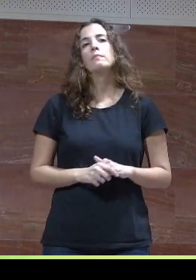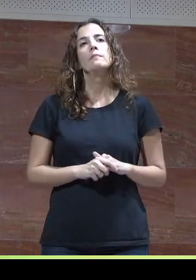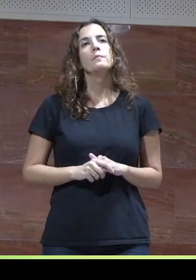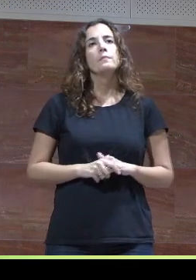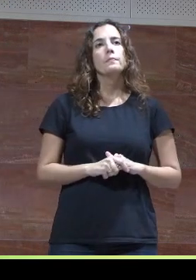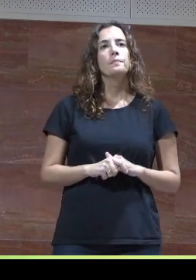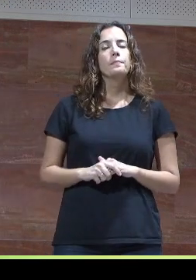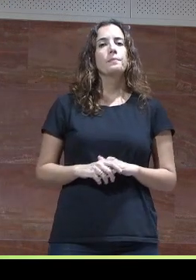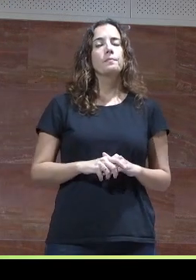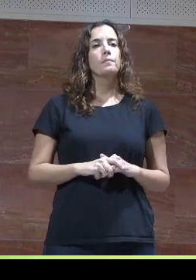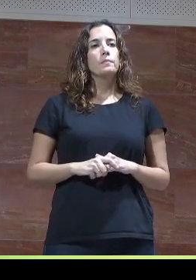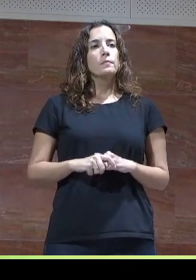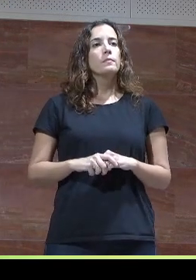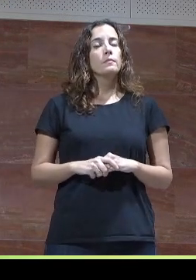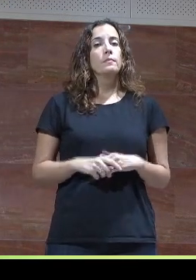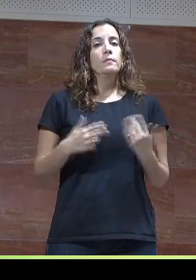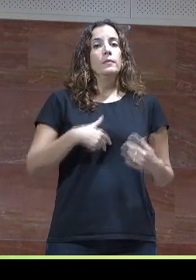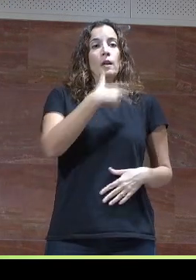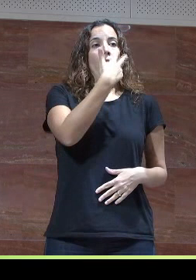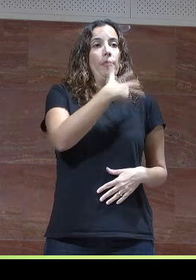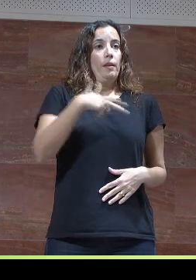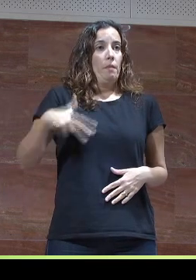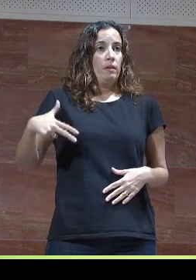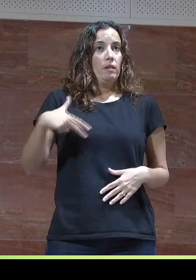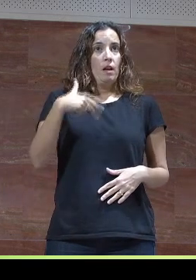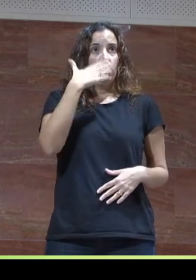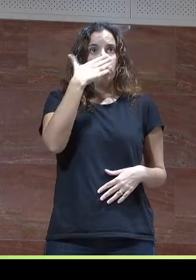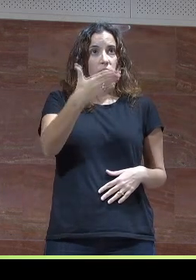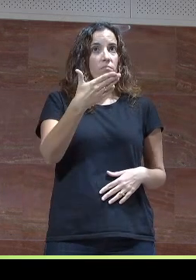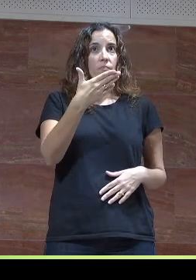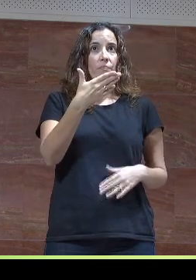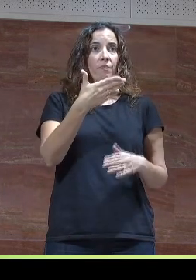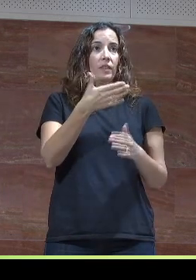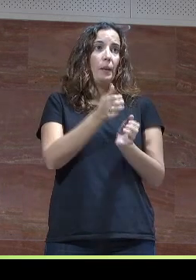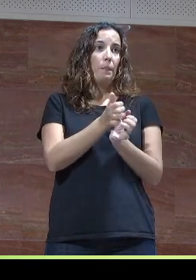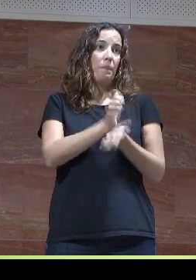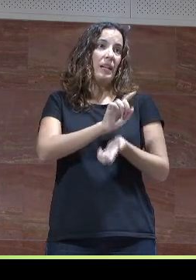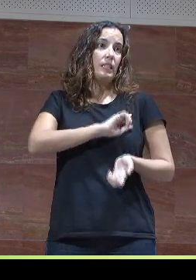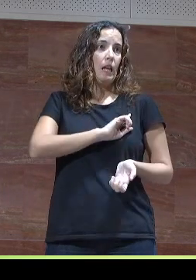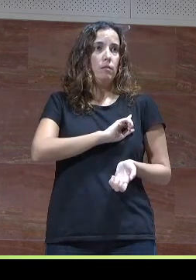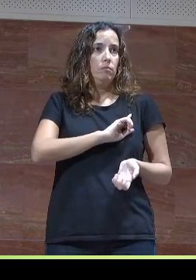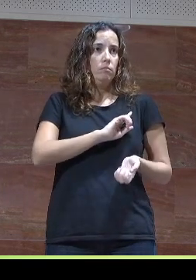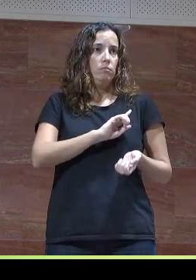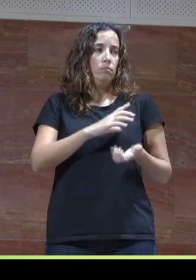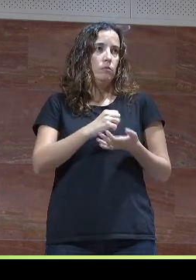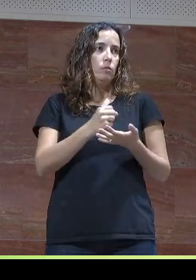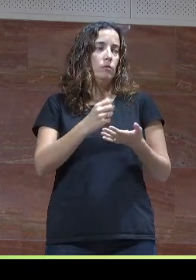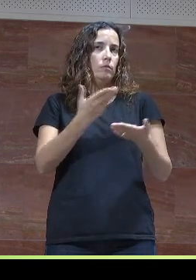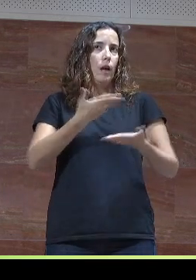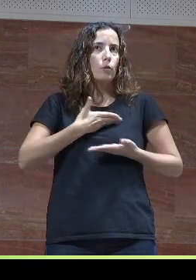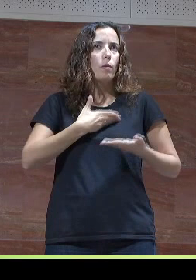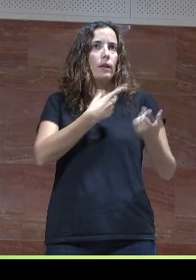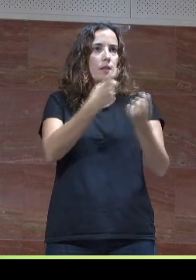digamos, en Dinamarca la verdad es que te prestan todas las ayudas